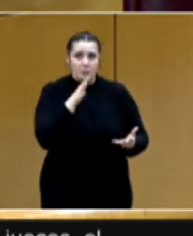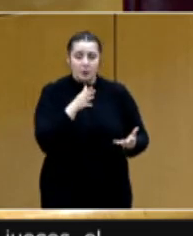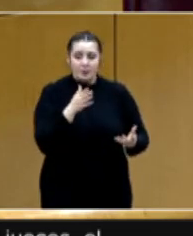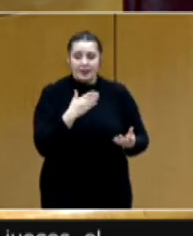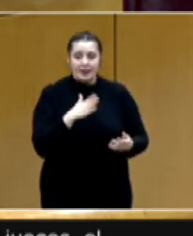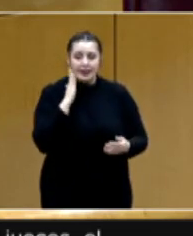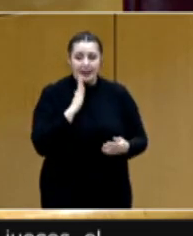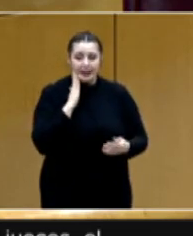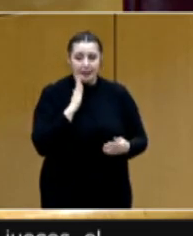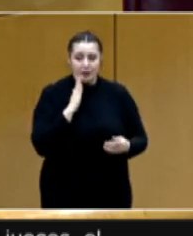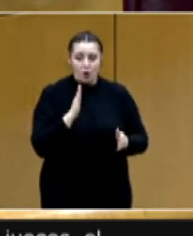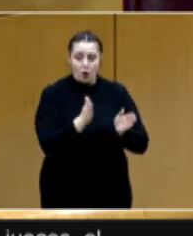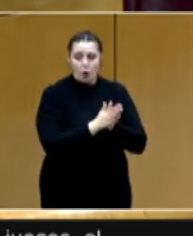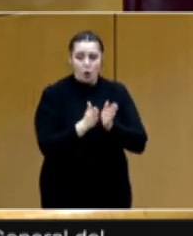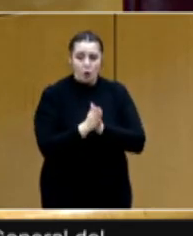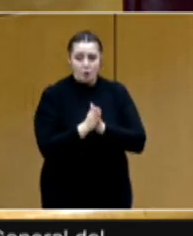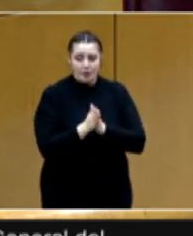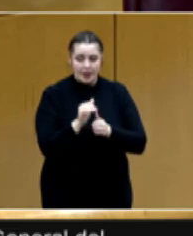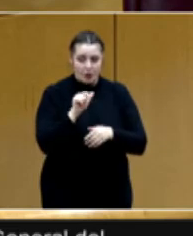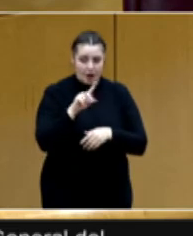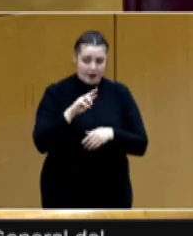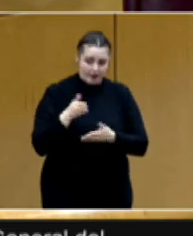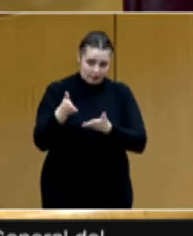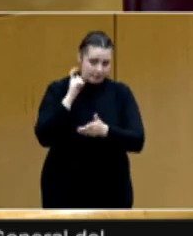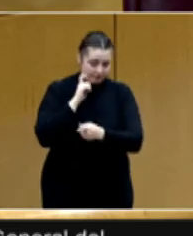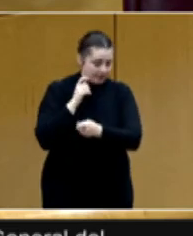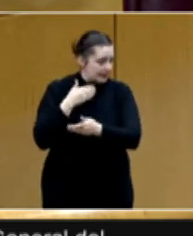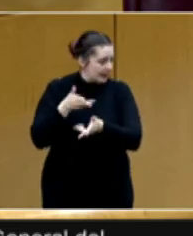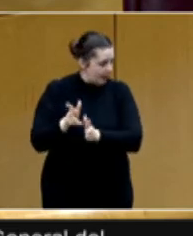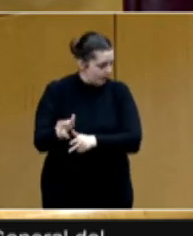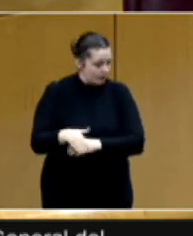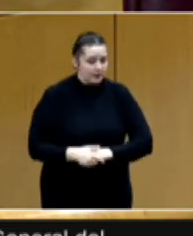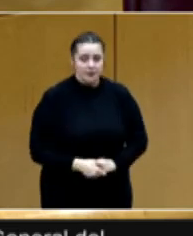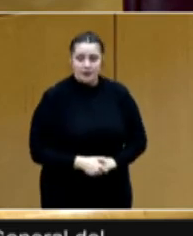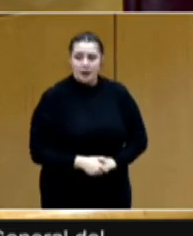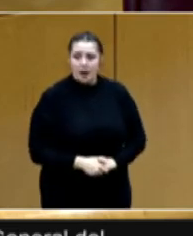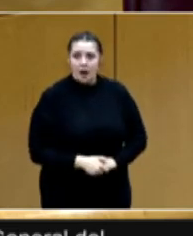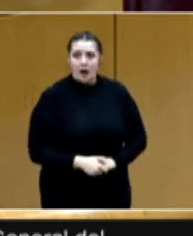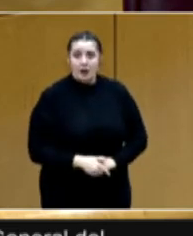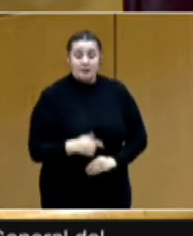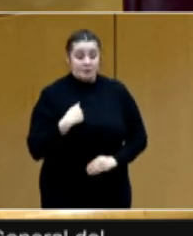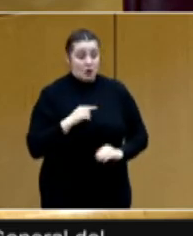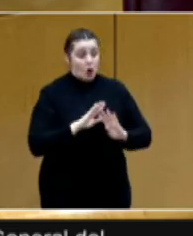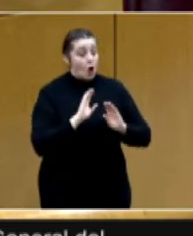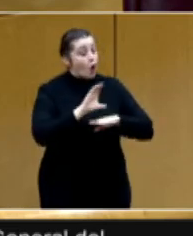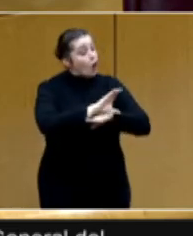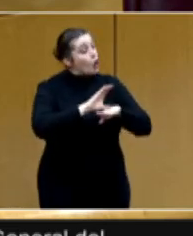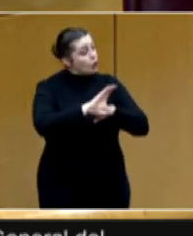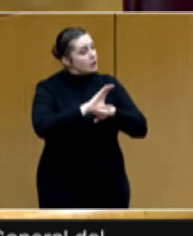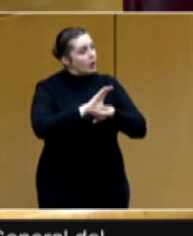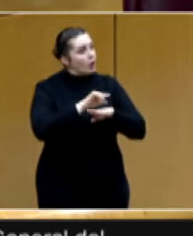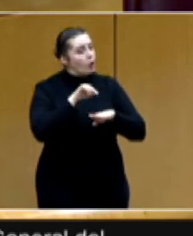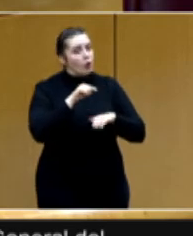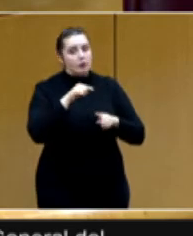mi querido compañero y amigo Álvaro usta aquí aquí presente y donde el consejo también tiene